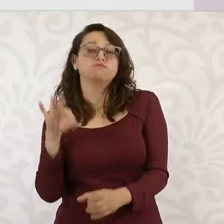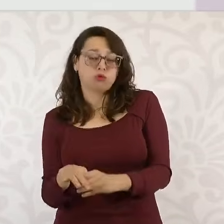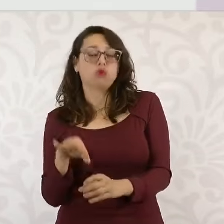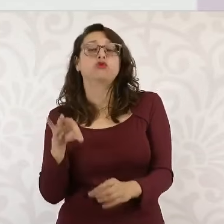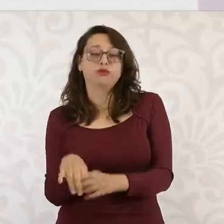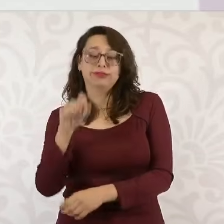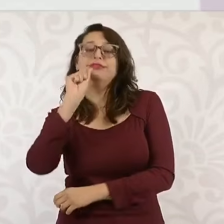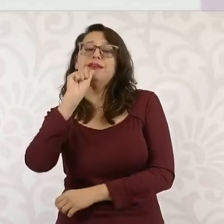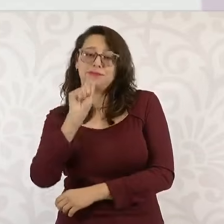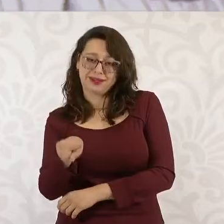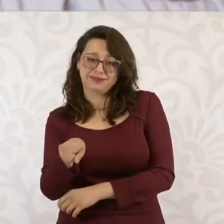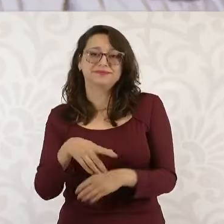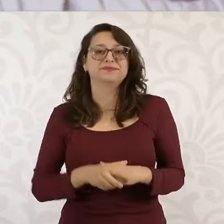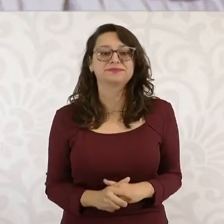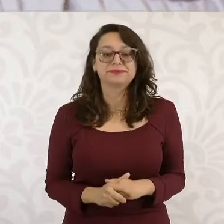su partido.